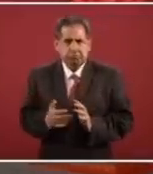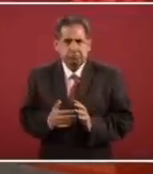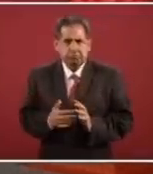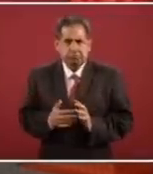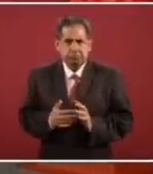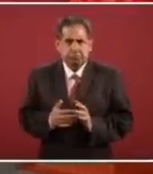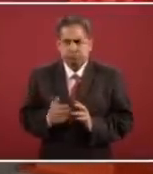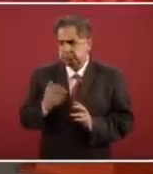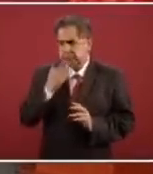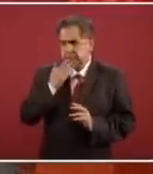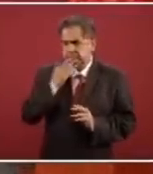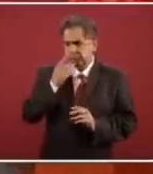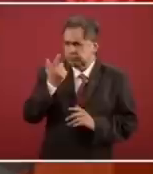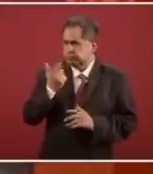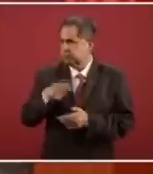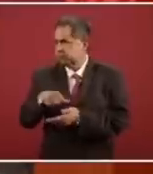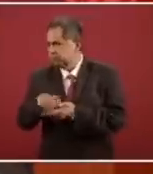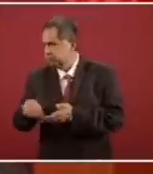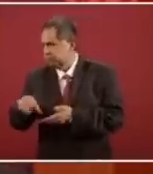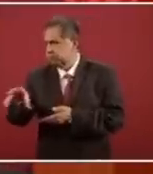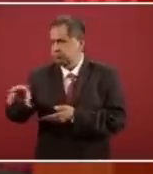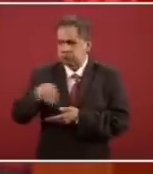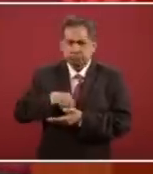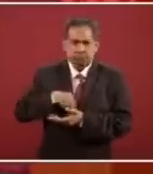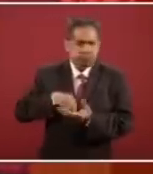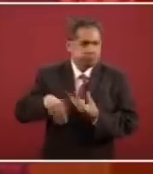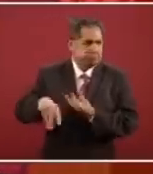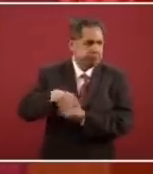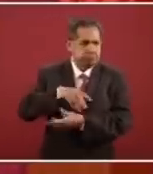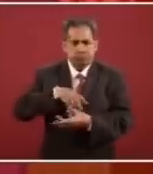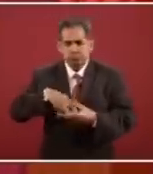bien para adquirir otros bienes,